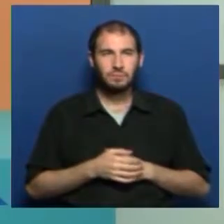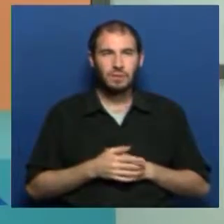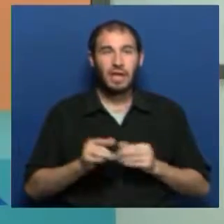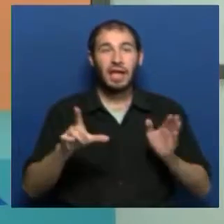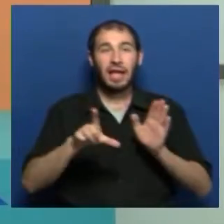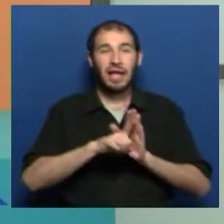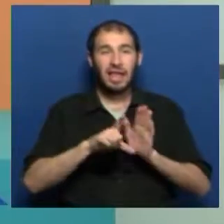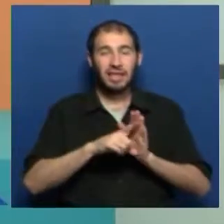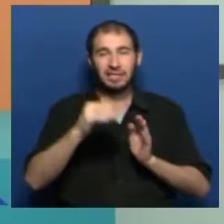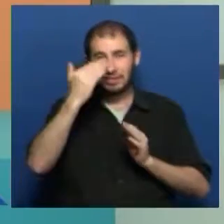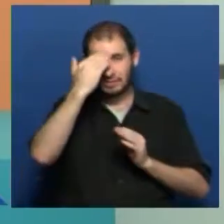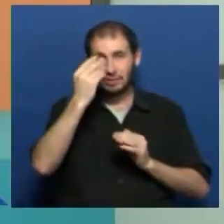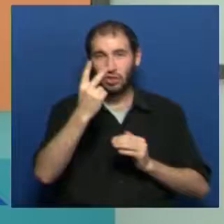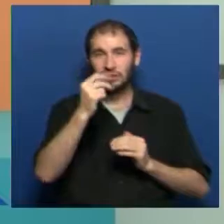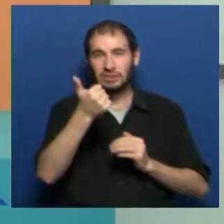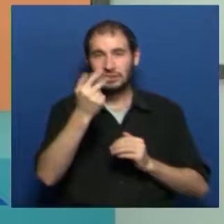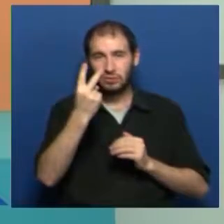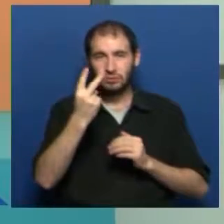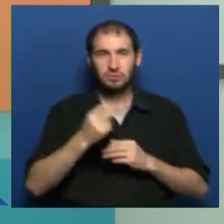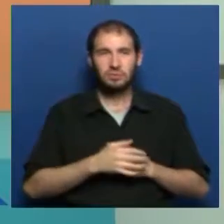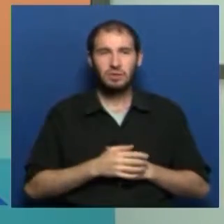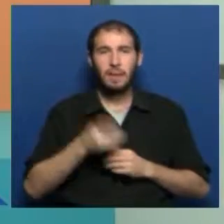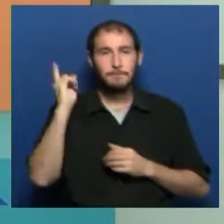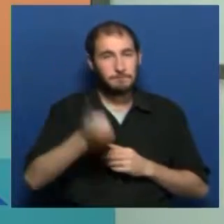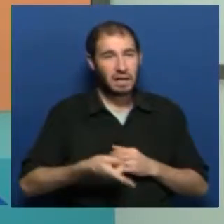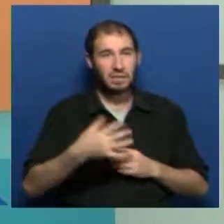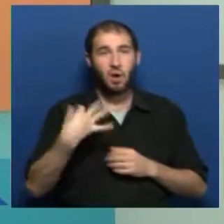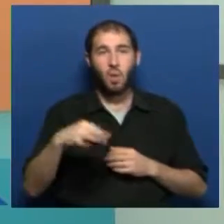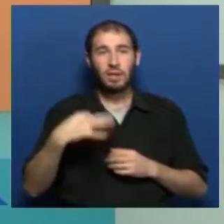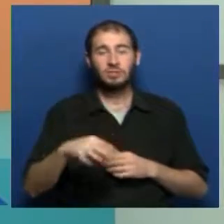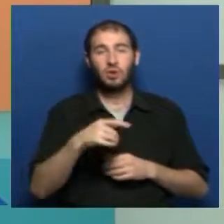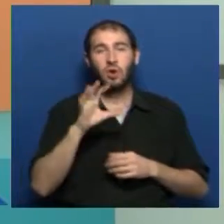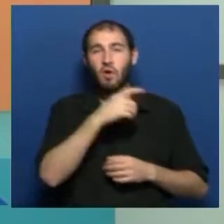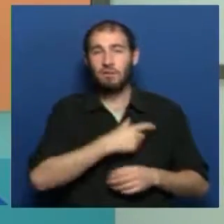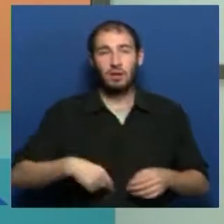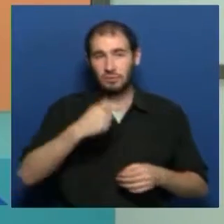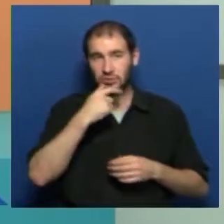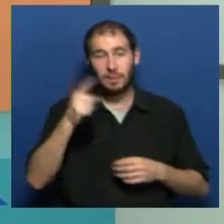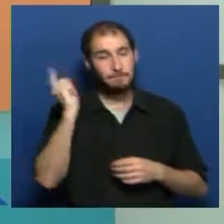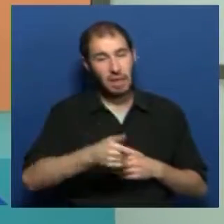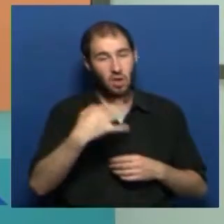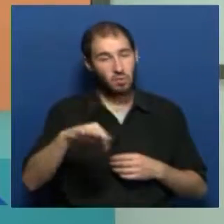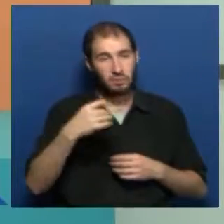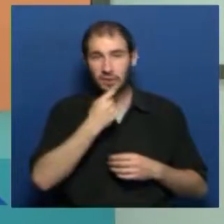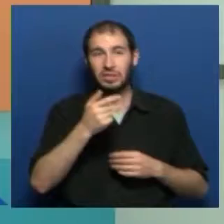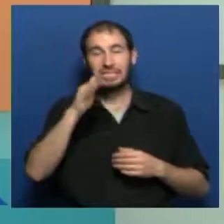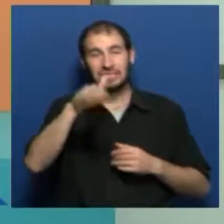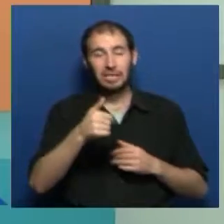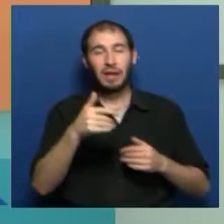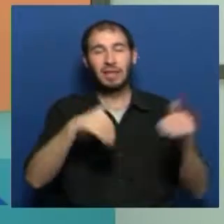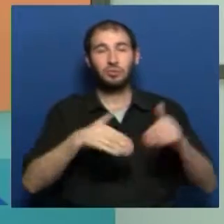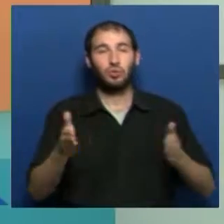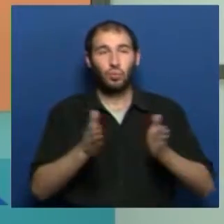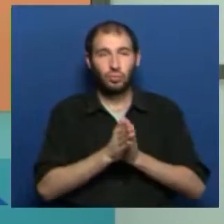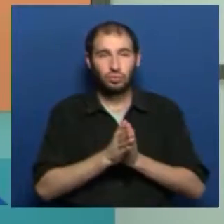la ley 15262 le impone la obligación al gobernador de la provincia de, si convoca elecciones